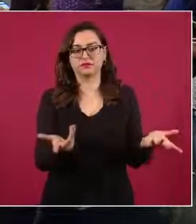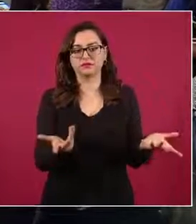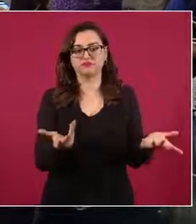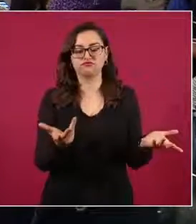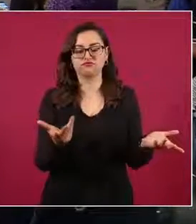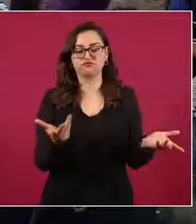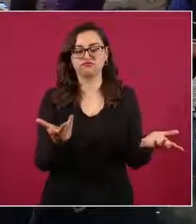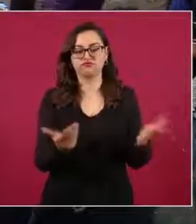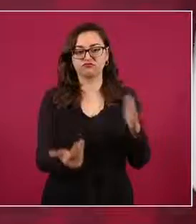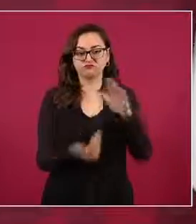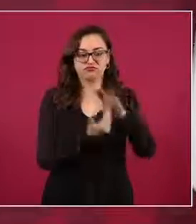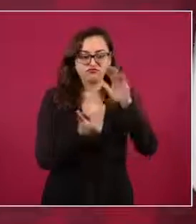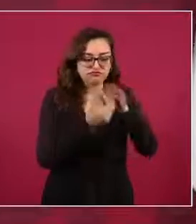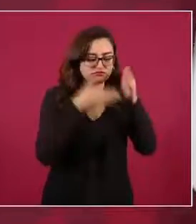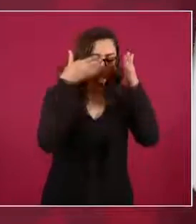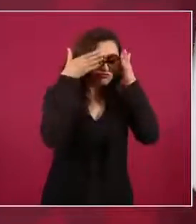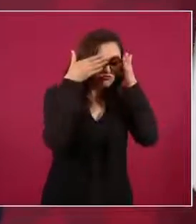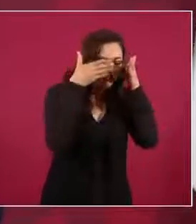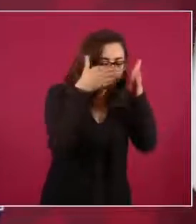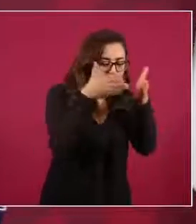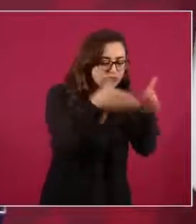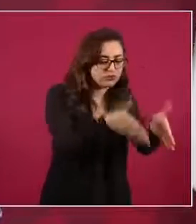académicos, intelectuales orgánicos,